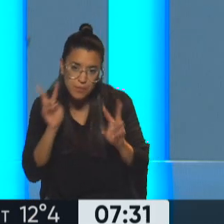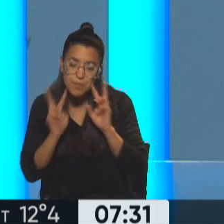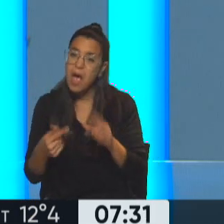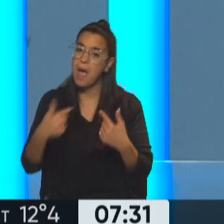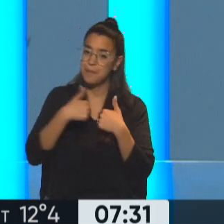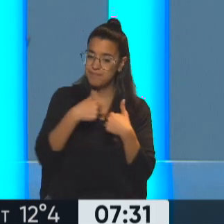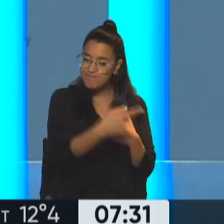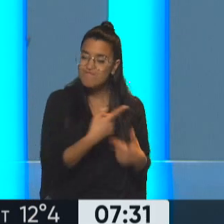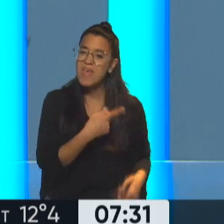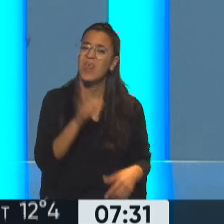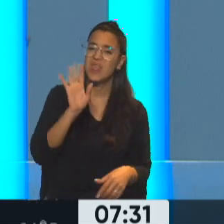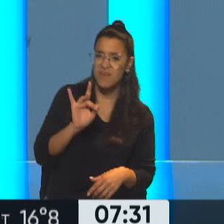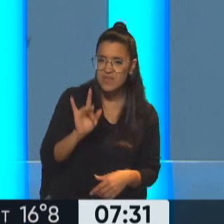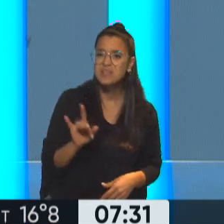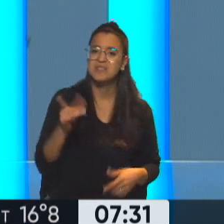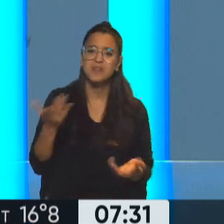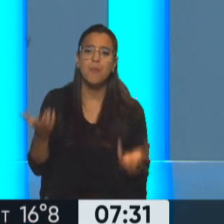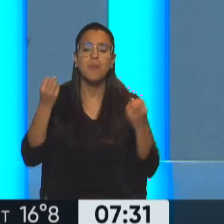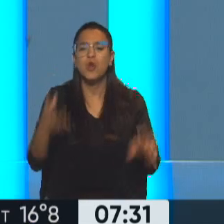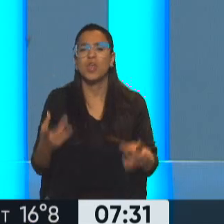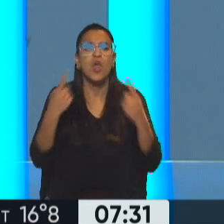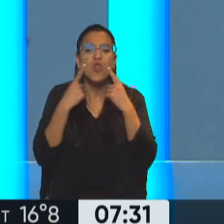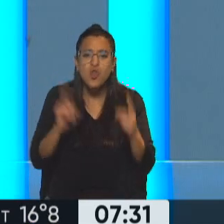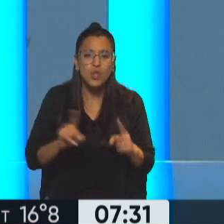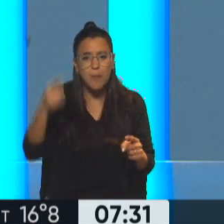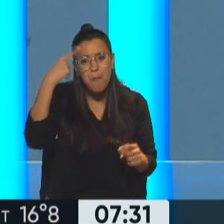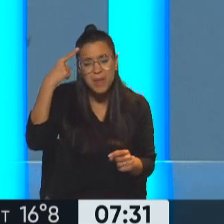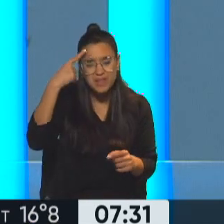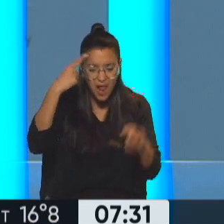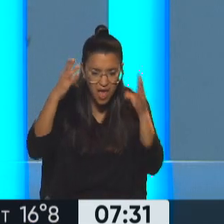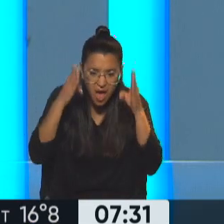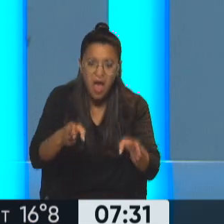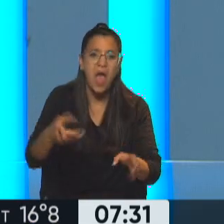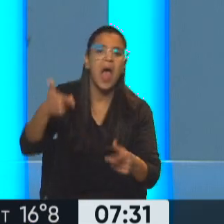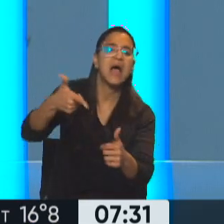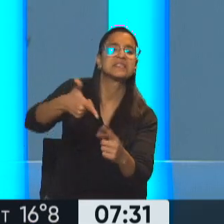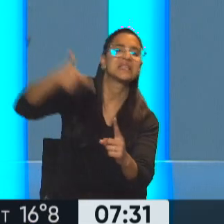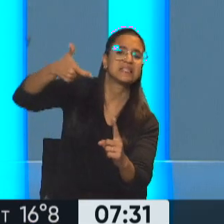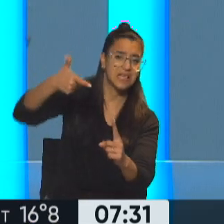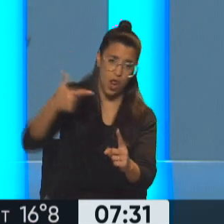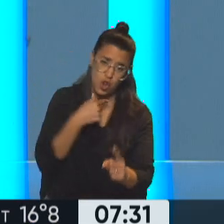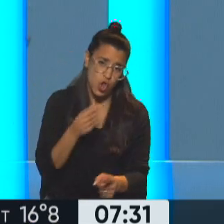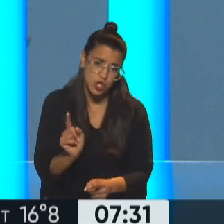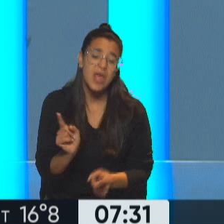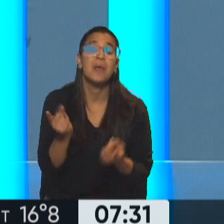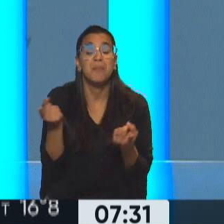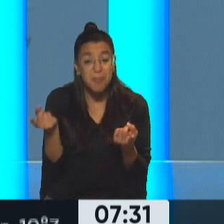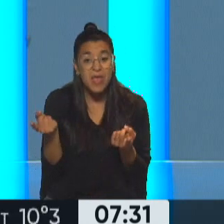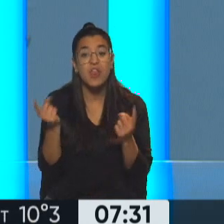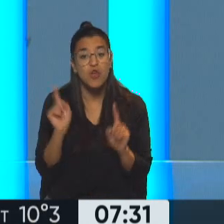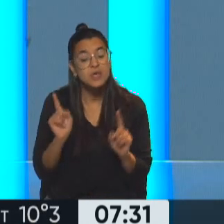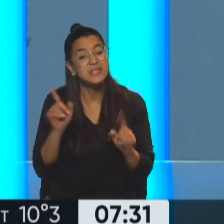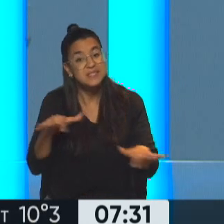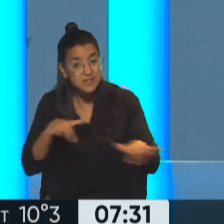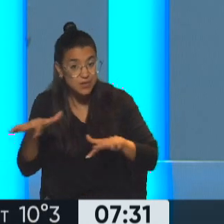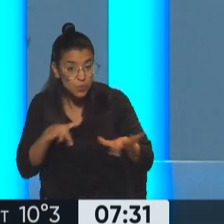mí nos costaría hacer eso porque no estamos con la mentalidad puesta en ir a asesinar a nadie. Bueno, ahí está planteada la situación. ¿Qué